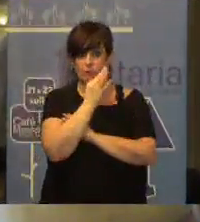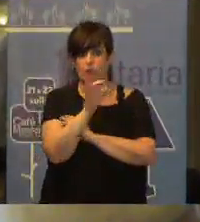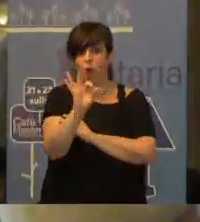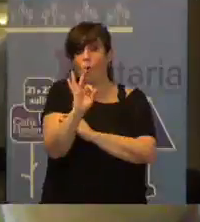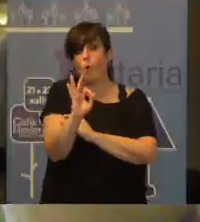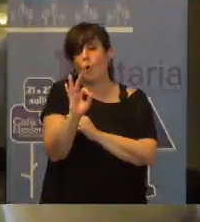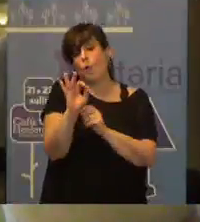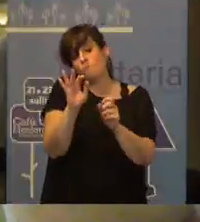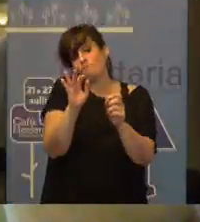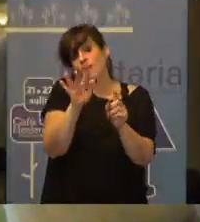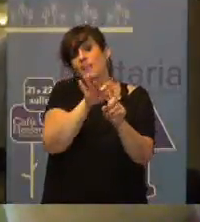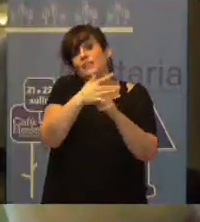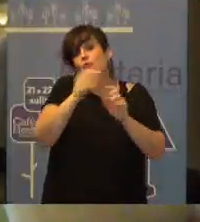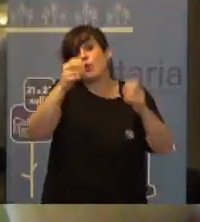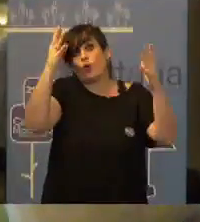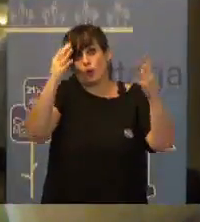teña recoñecemento.